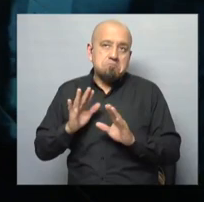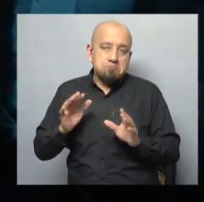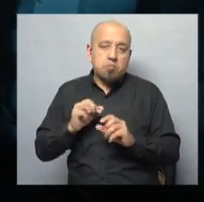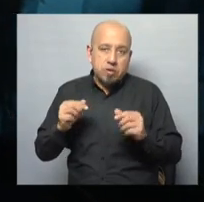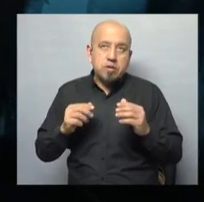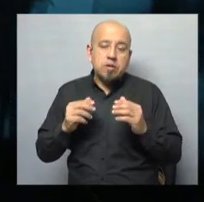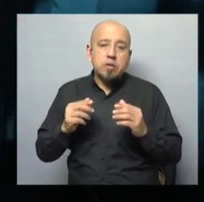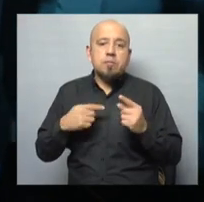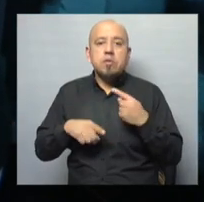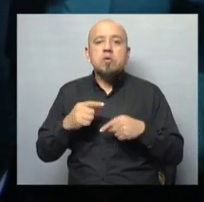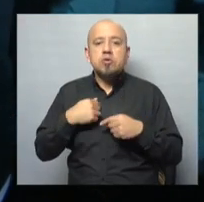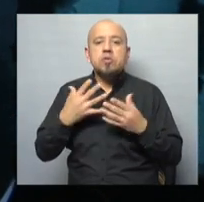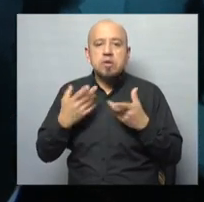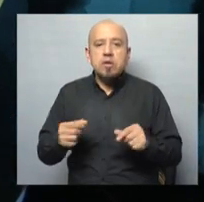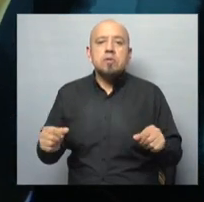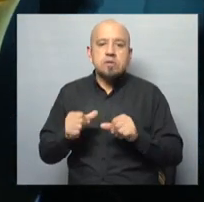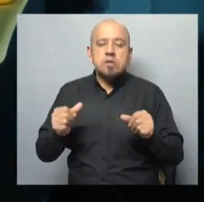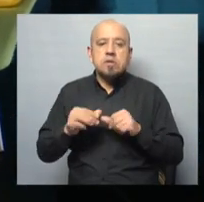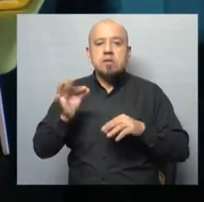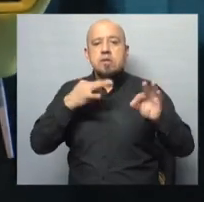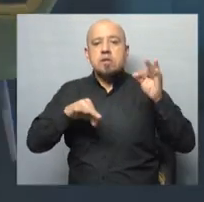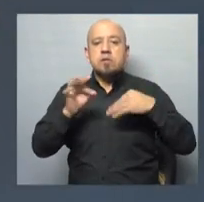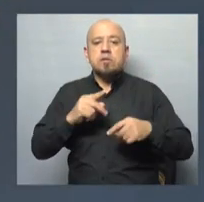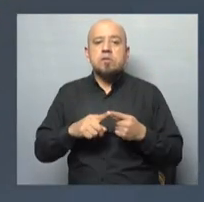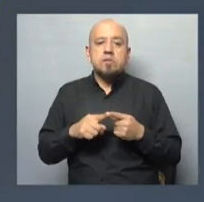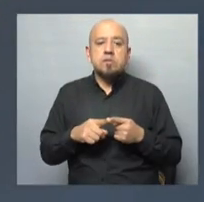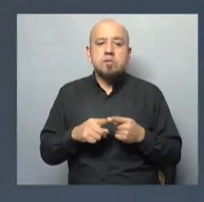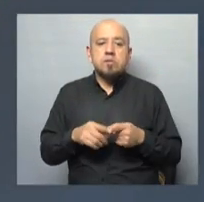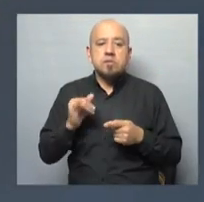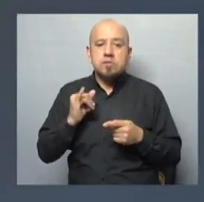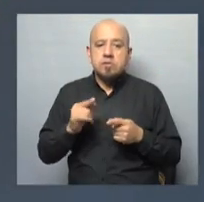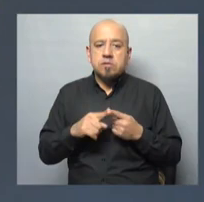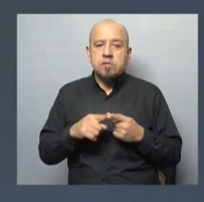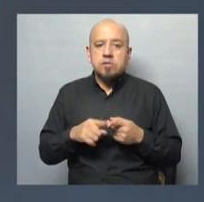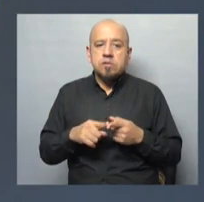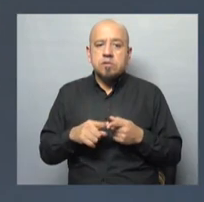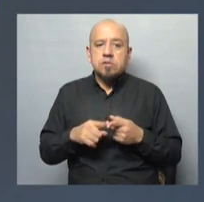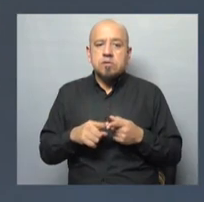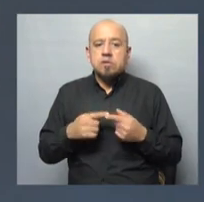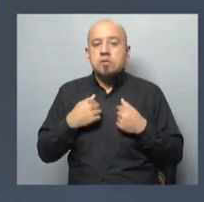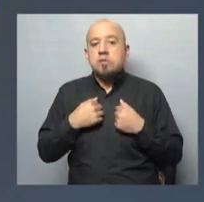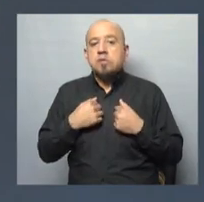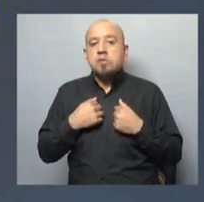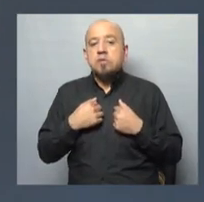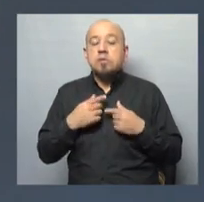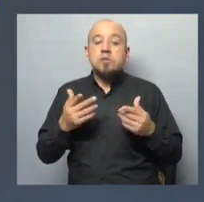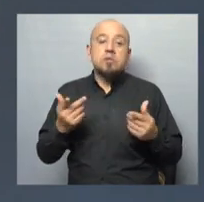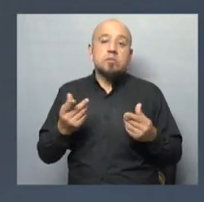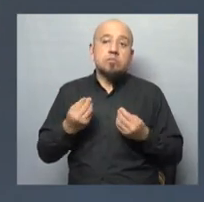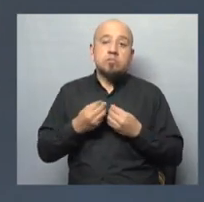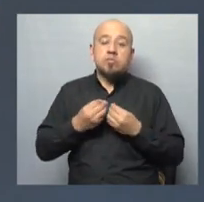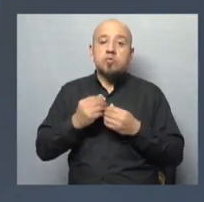pero igual quiero hacer teatro sí lo sé por lo menos lo que yo he leído grandes actores